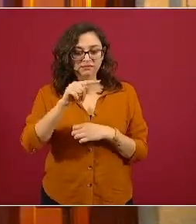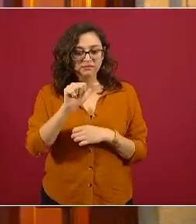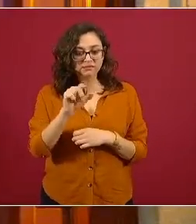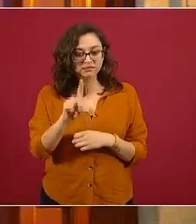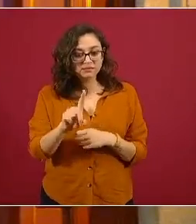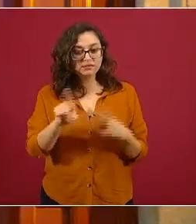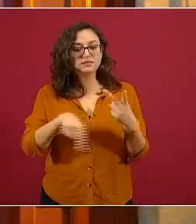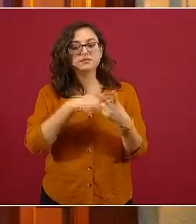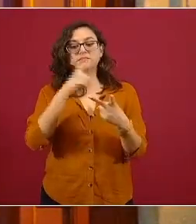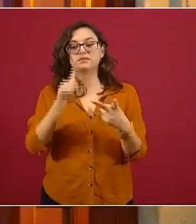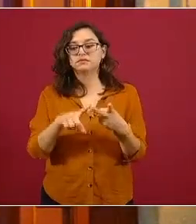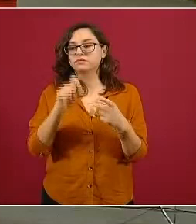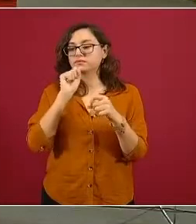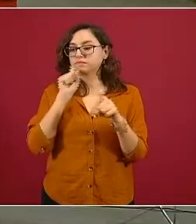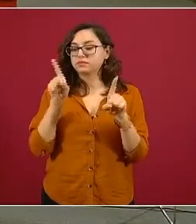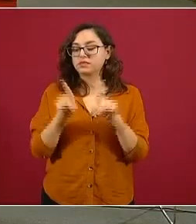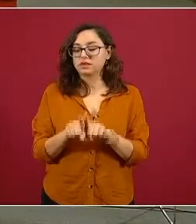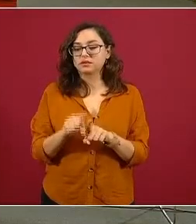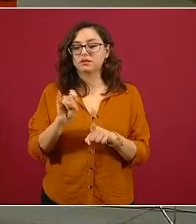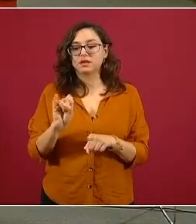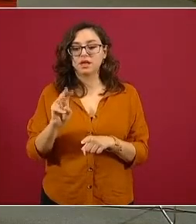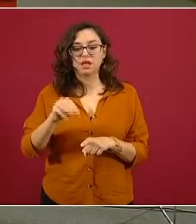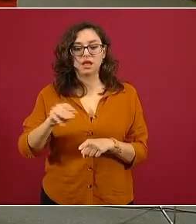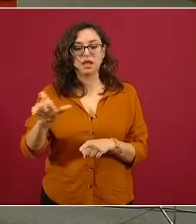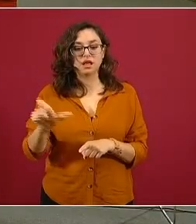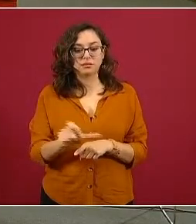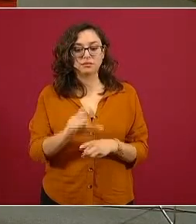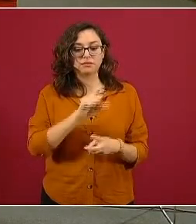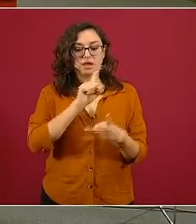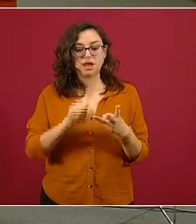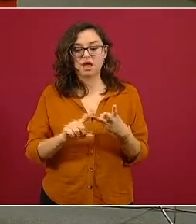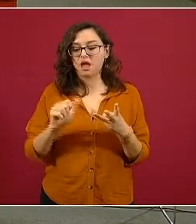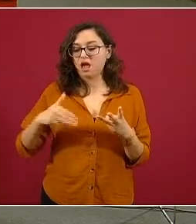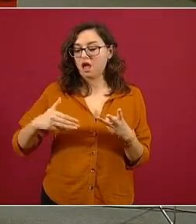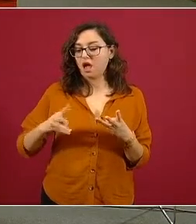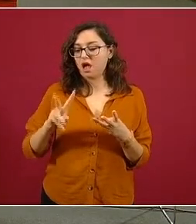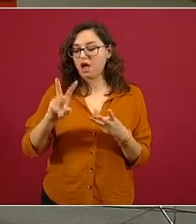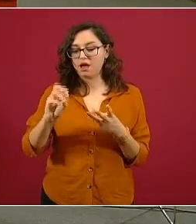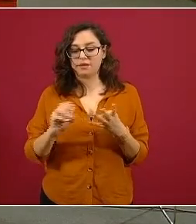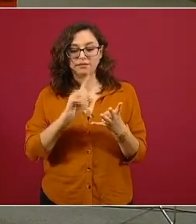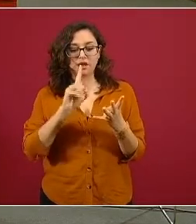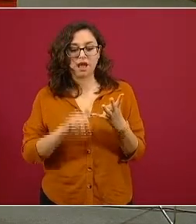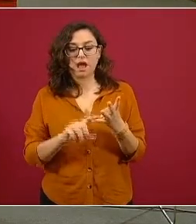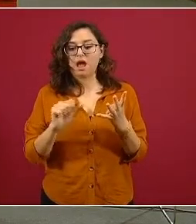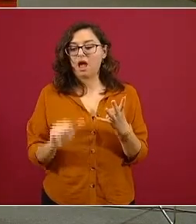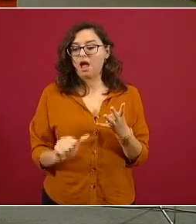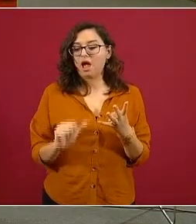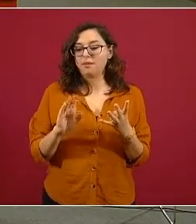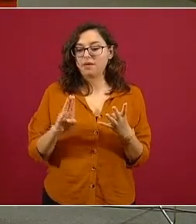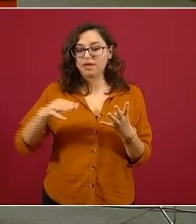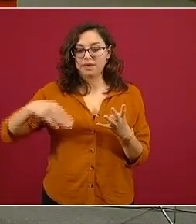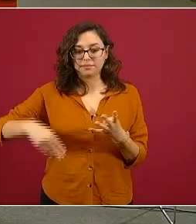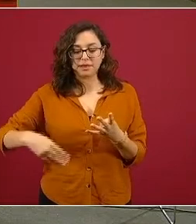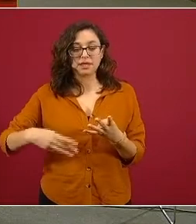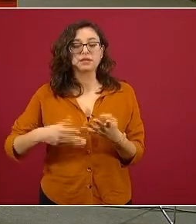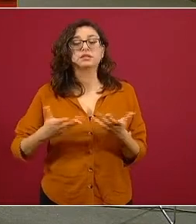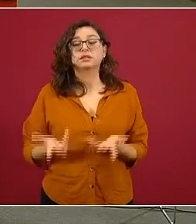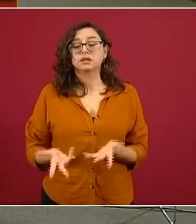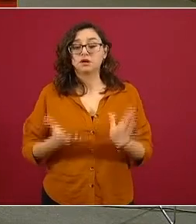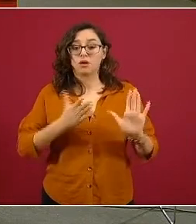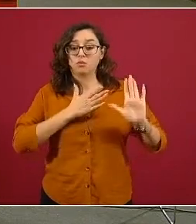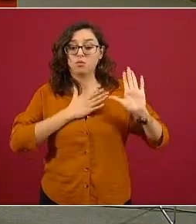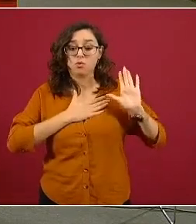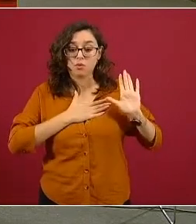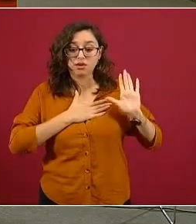la Asociación de Internet MX, AMBO y la ABM se comprometen